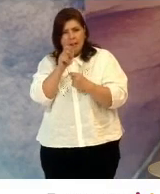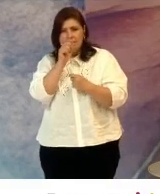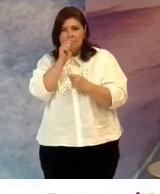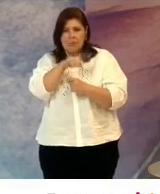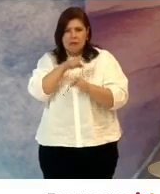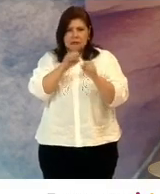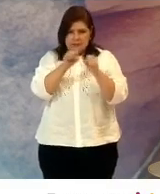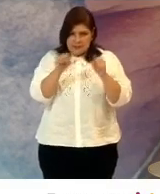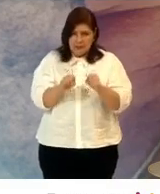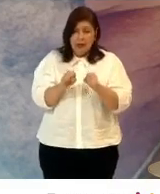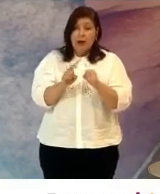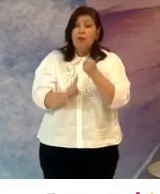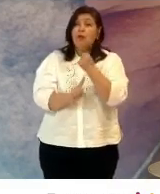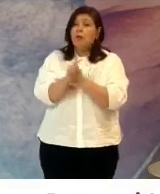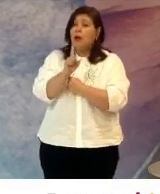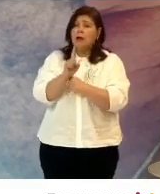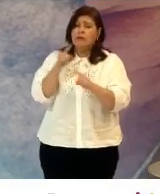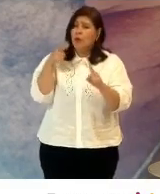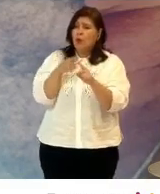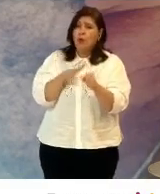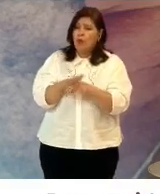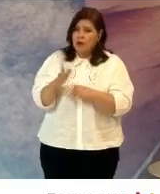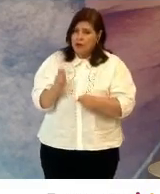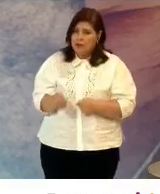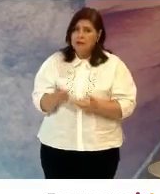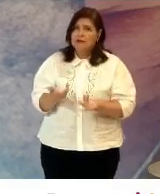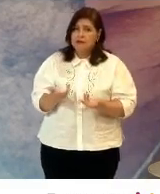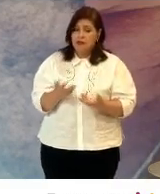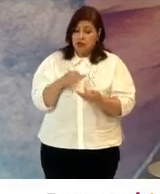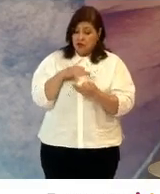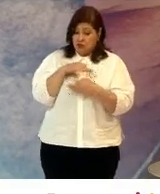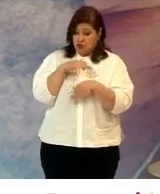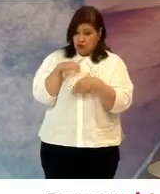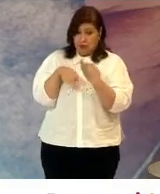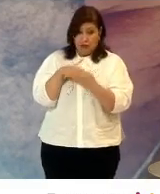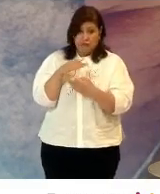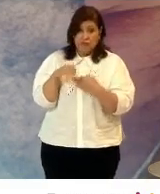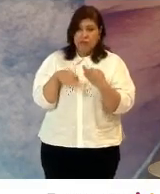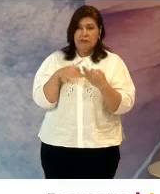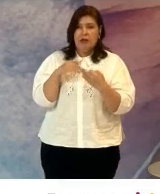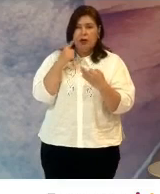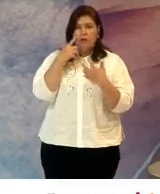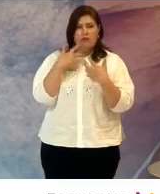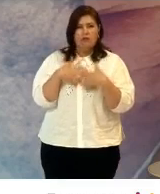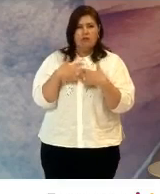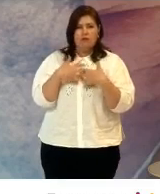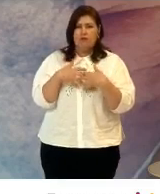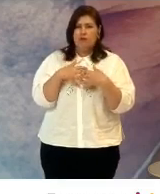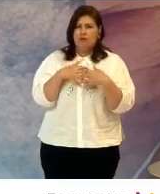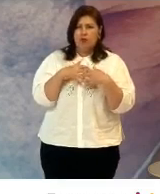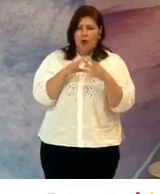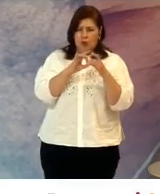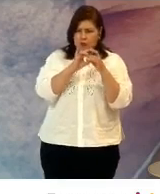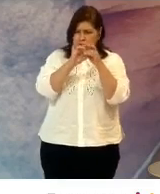Y vemos que el problema es que todo funciona junto como una matriz de